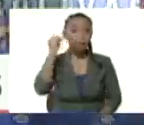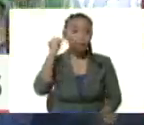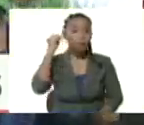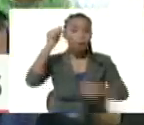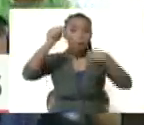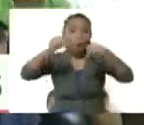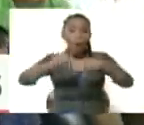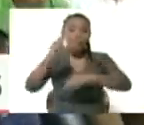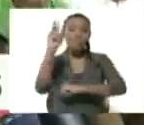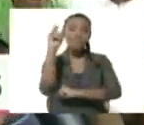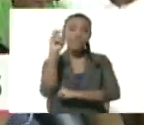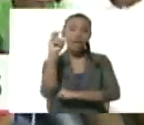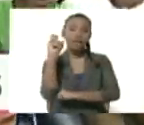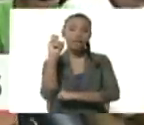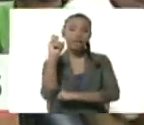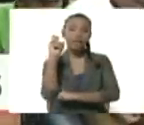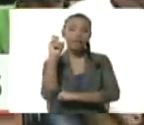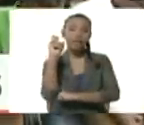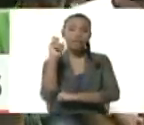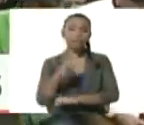hoy viernes